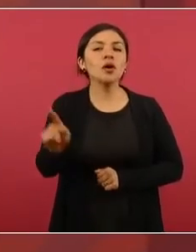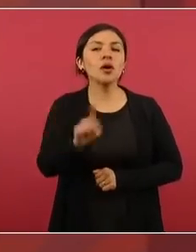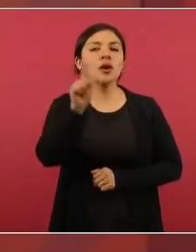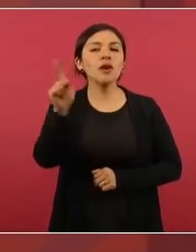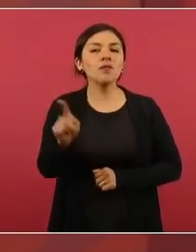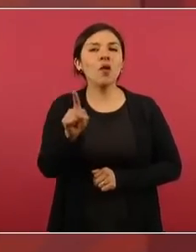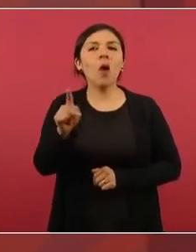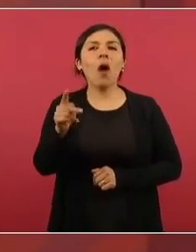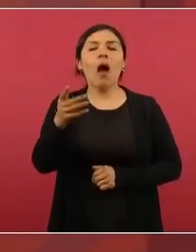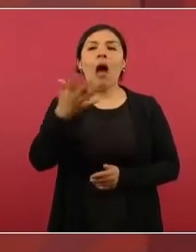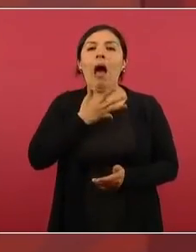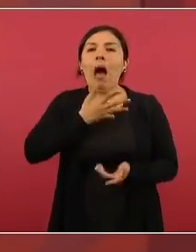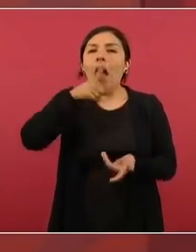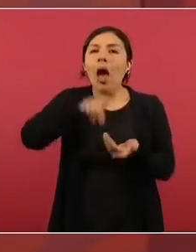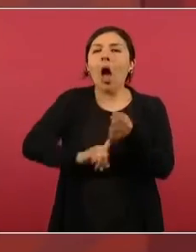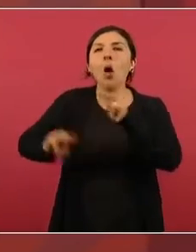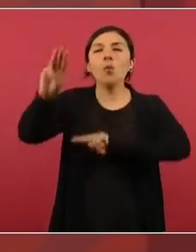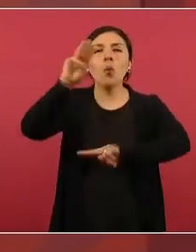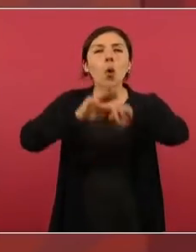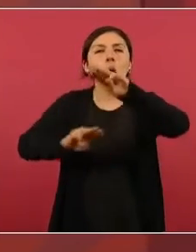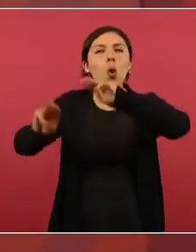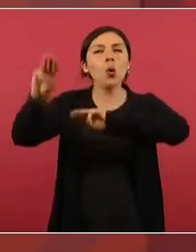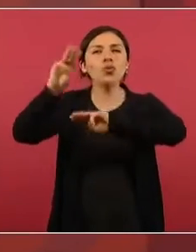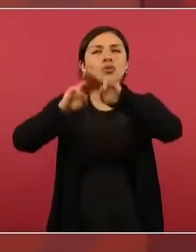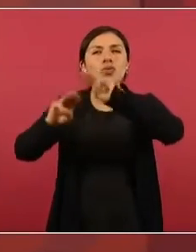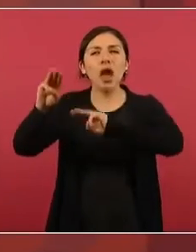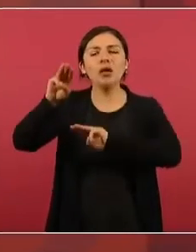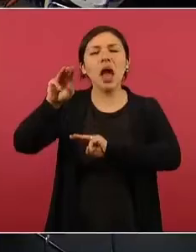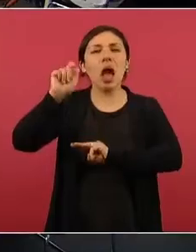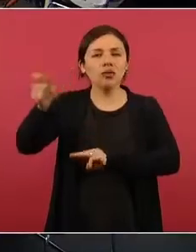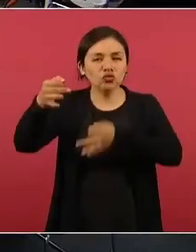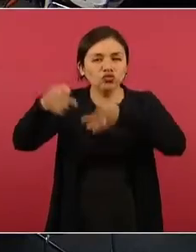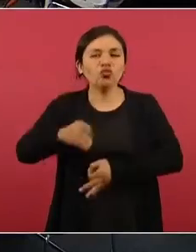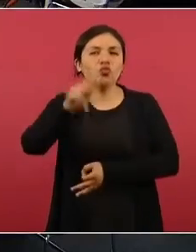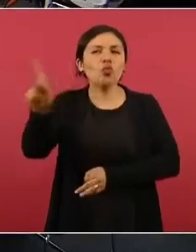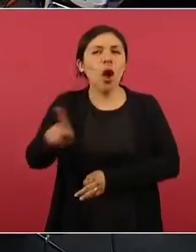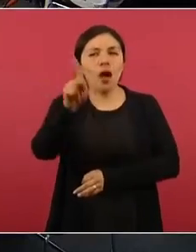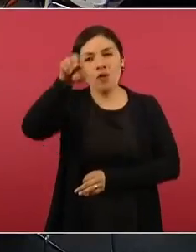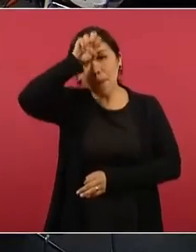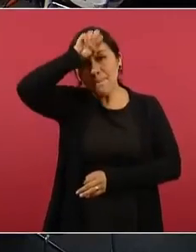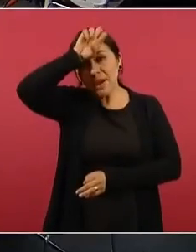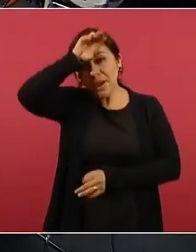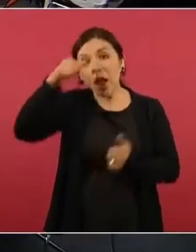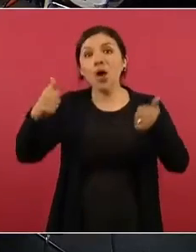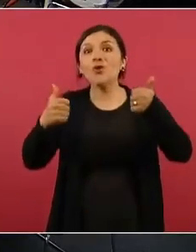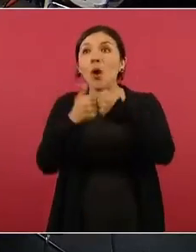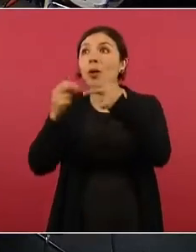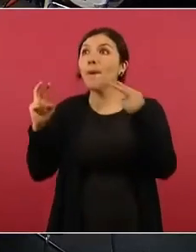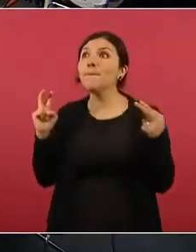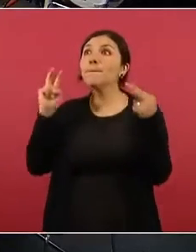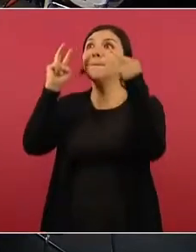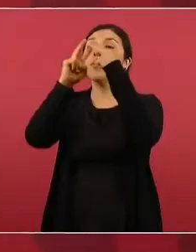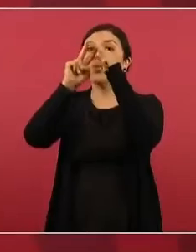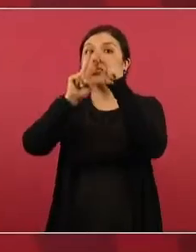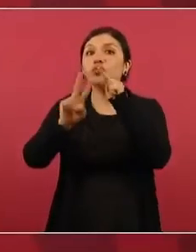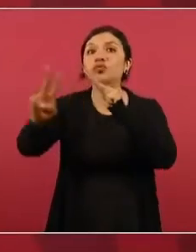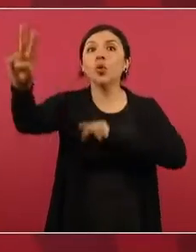que está en la sierra, un pueblo minero que tuvo energía eléctrica en este país,